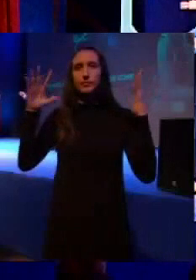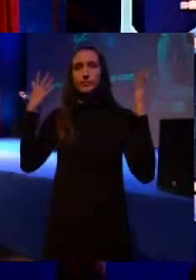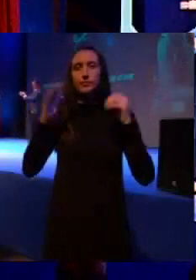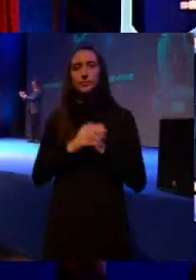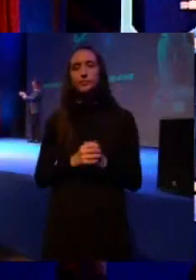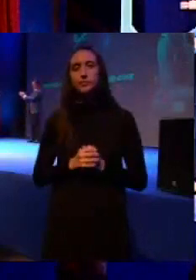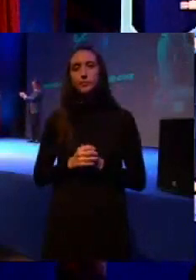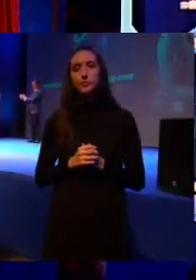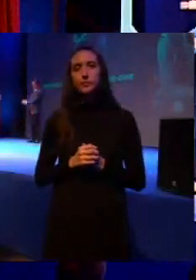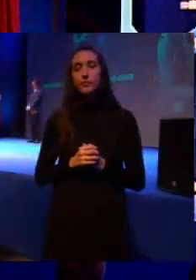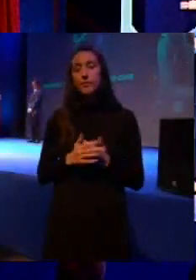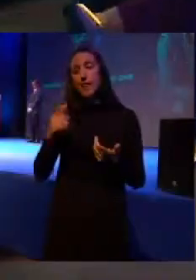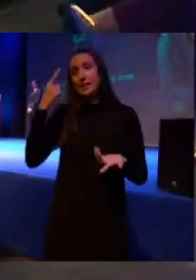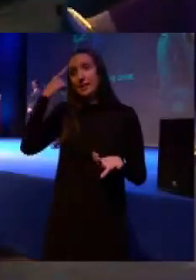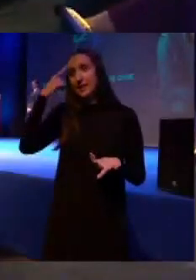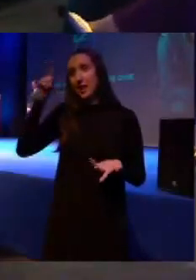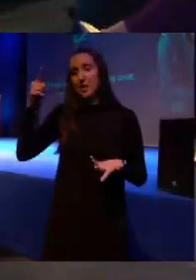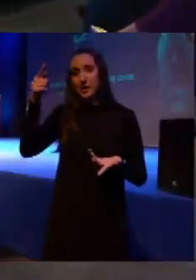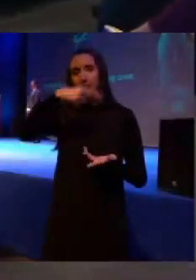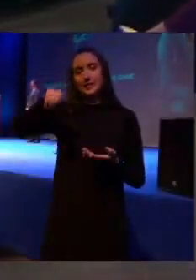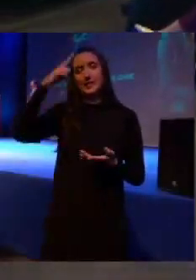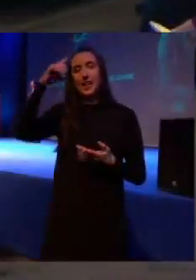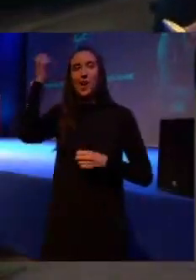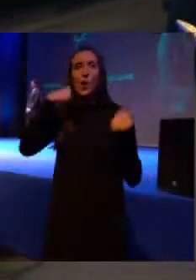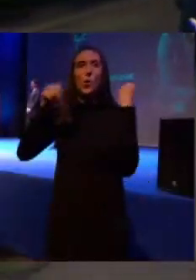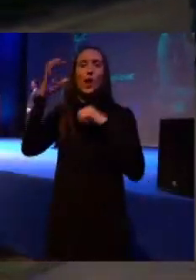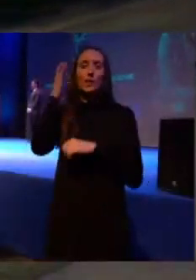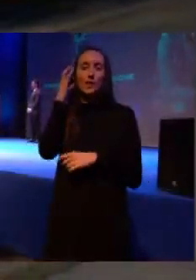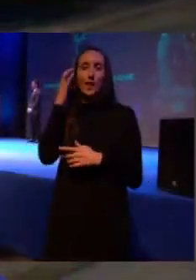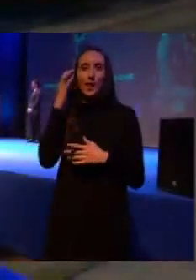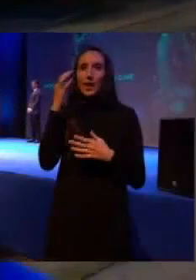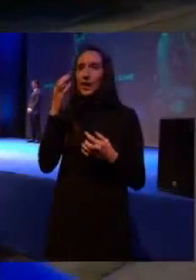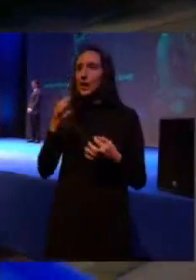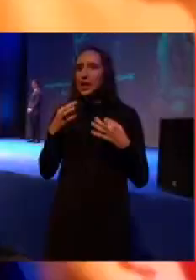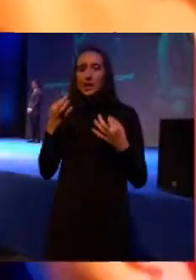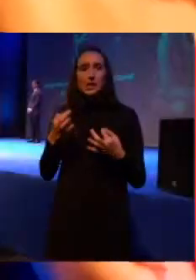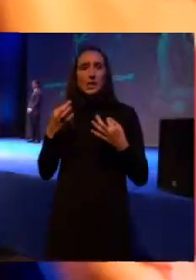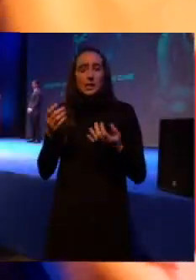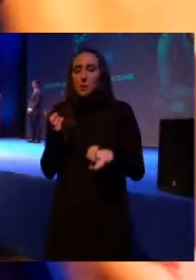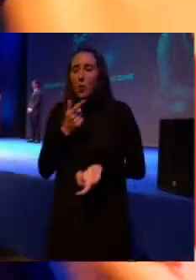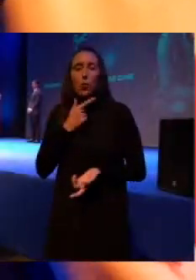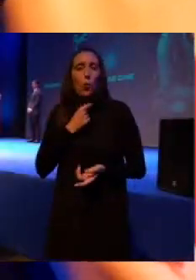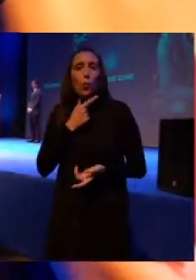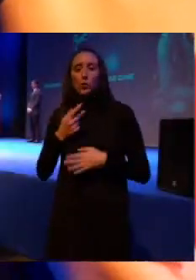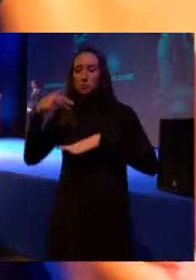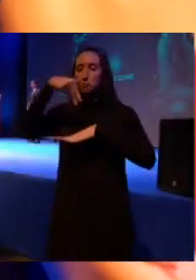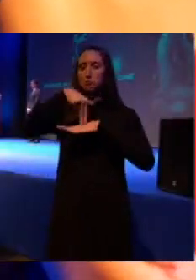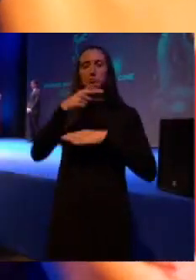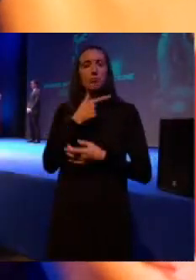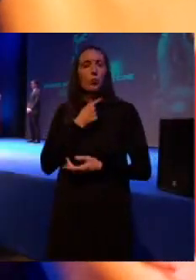era, como muchos sabéis, una actriz, una mujer que estaba simple y llanamente haciendo lo que le gustaba encima del